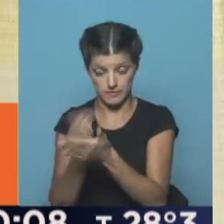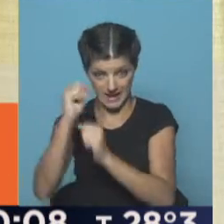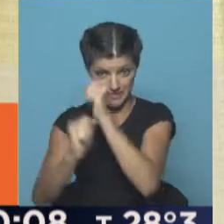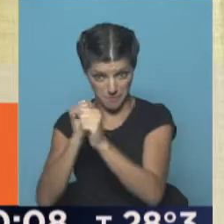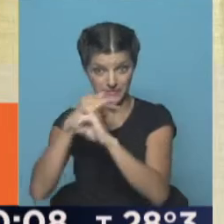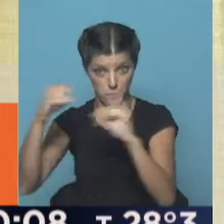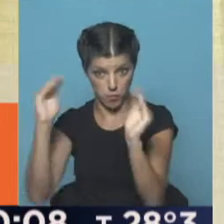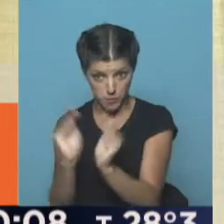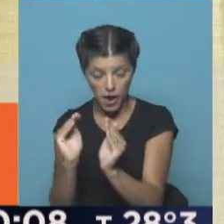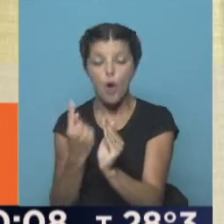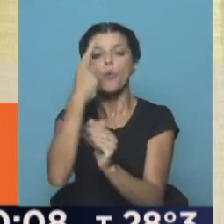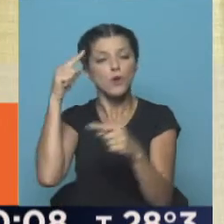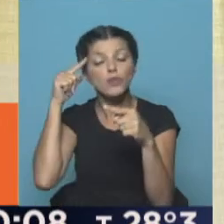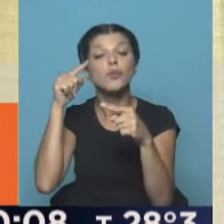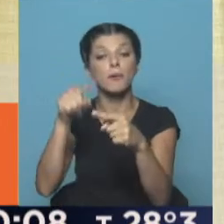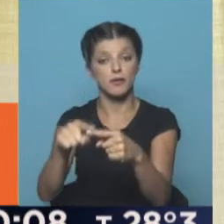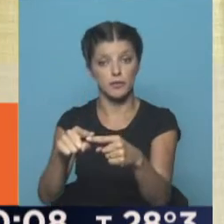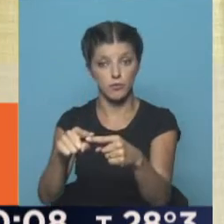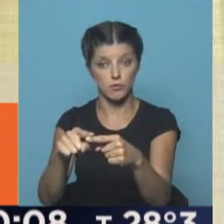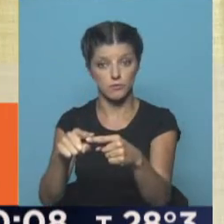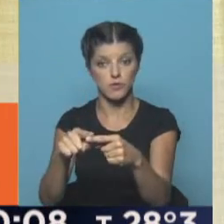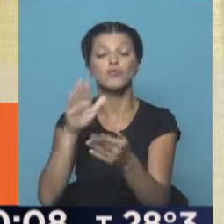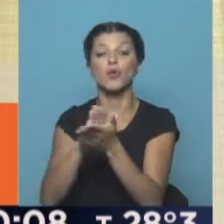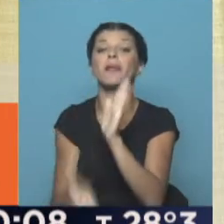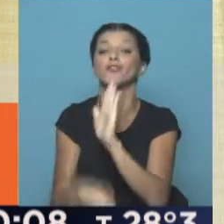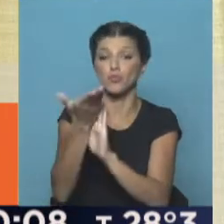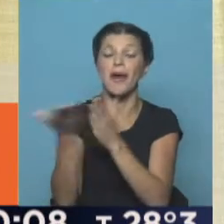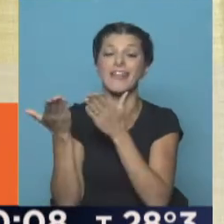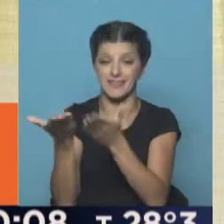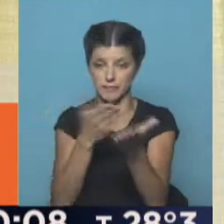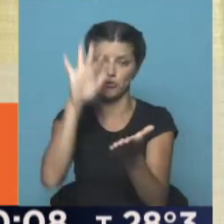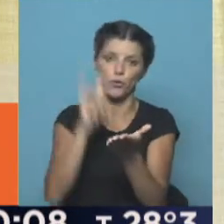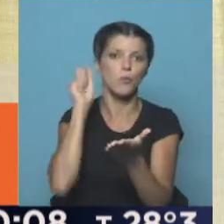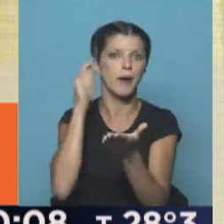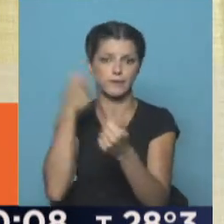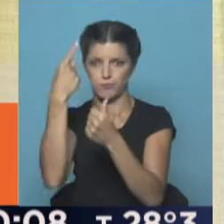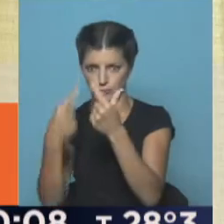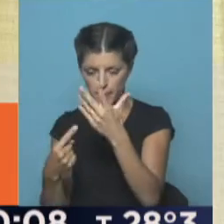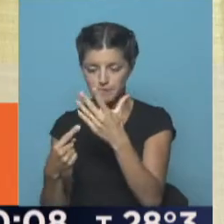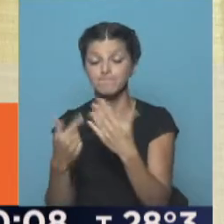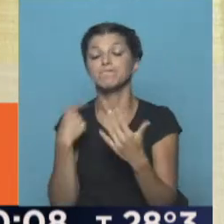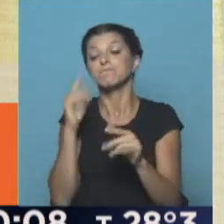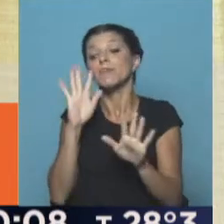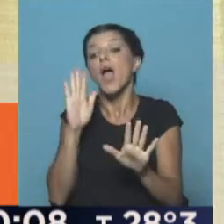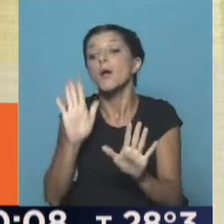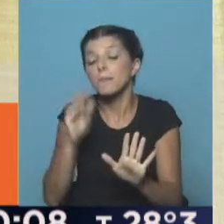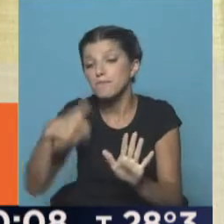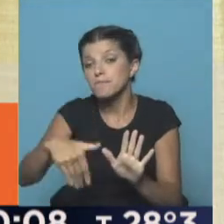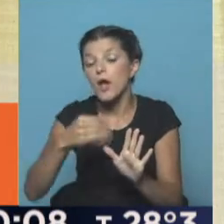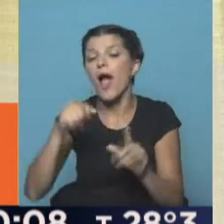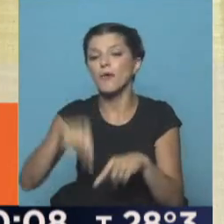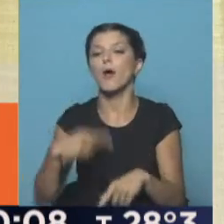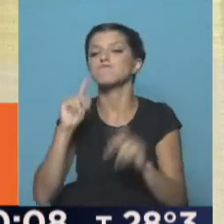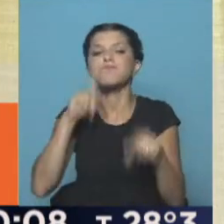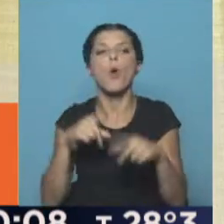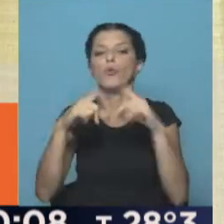principales estaba justamente concentrado en el aumento de las tarifas habrá que ver y uno no puede inferir ahora